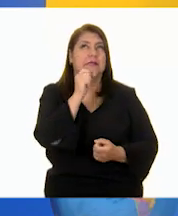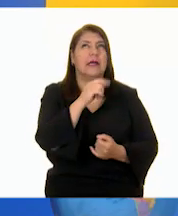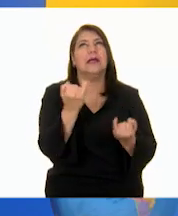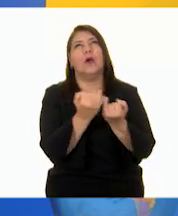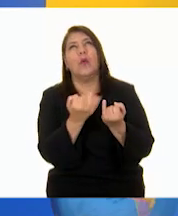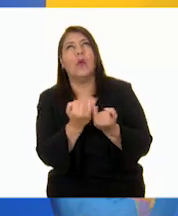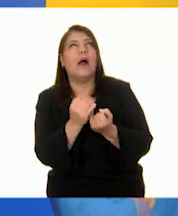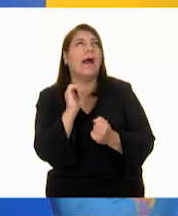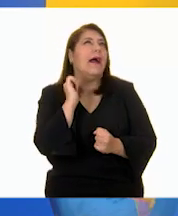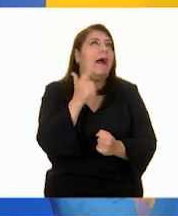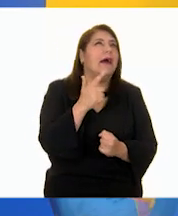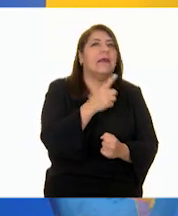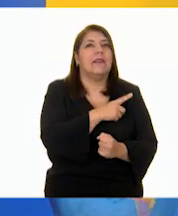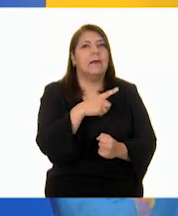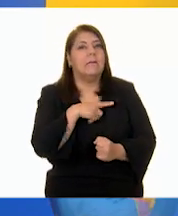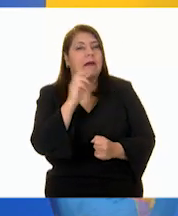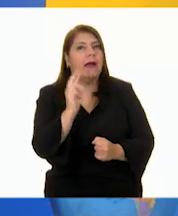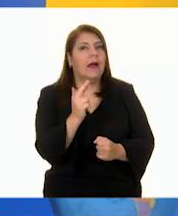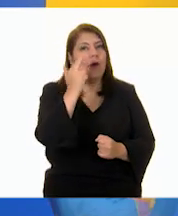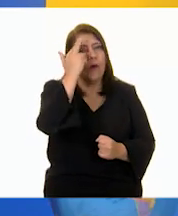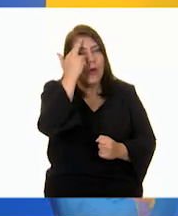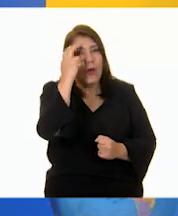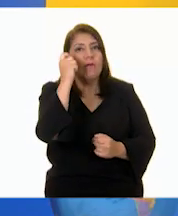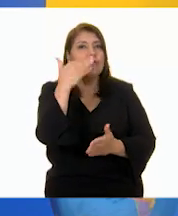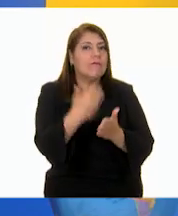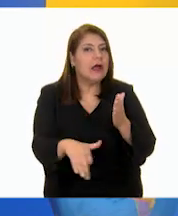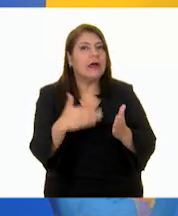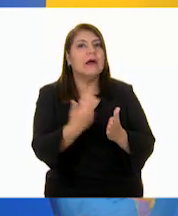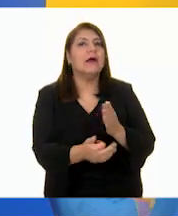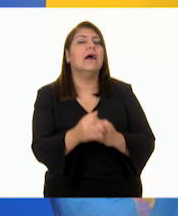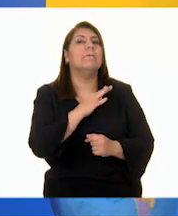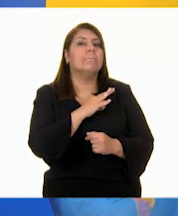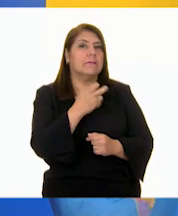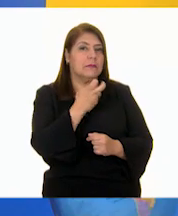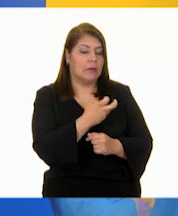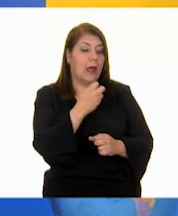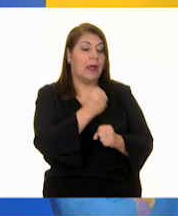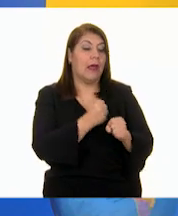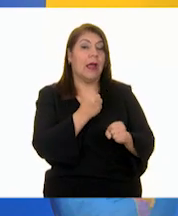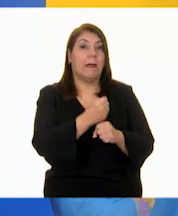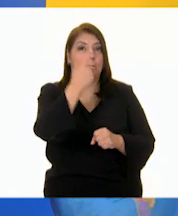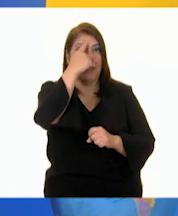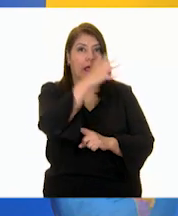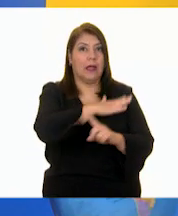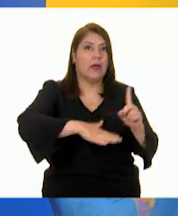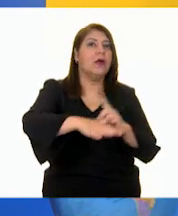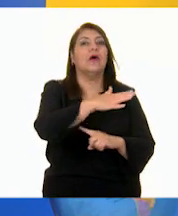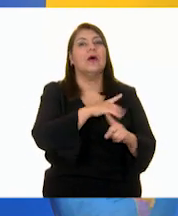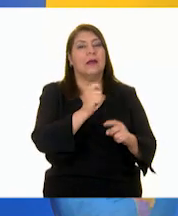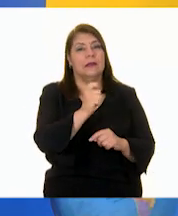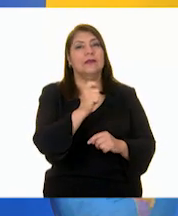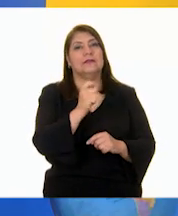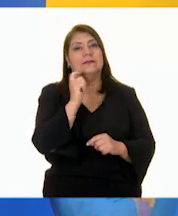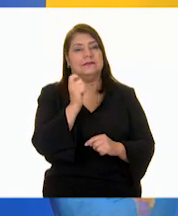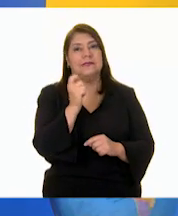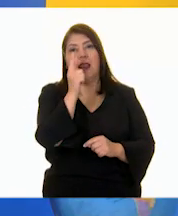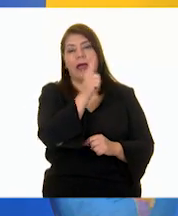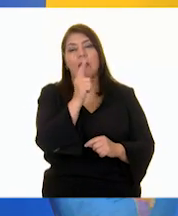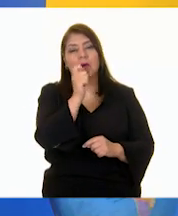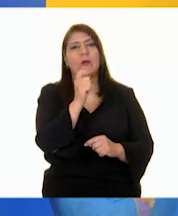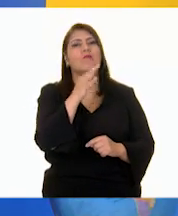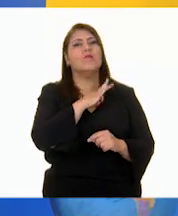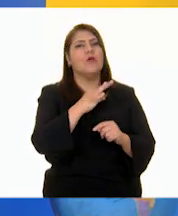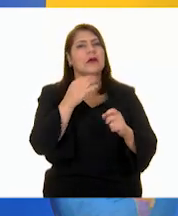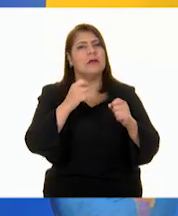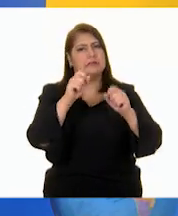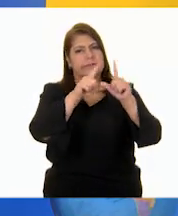reforzar algo sobre lo que hemos visto, en especial de esta práctica social del lenguaje, Si les es posible, ingresen al sitio de Aprende en